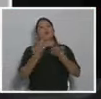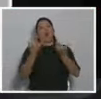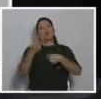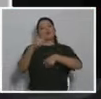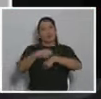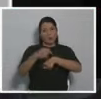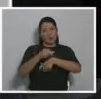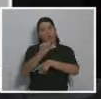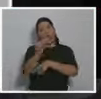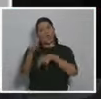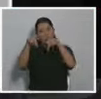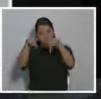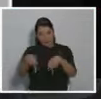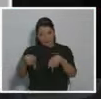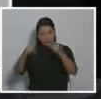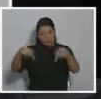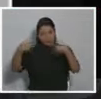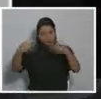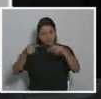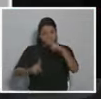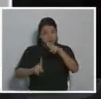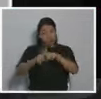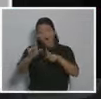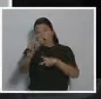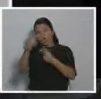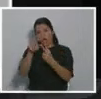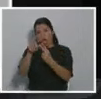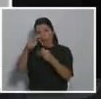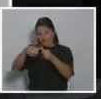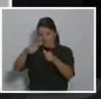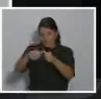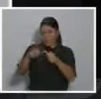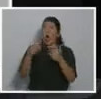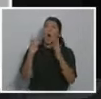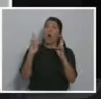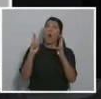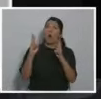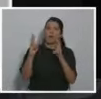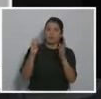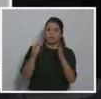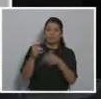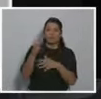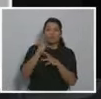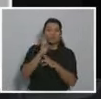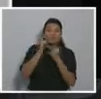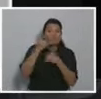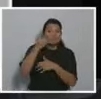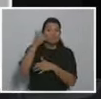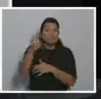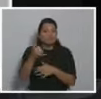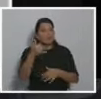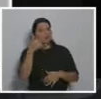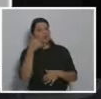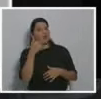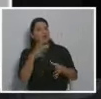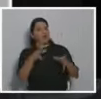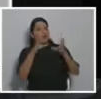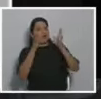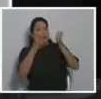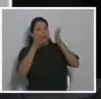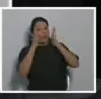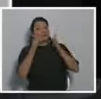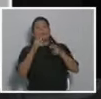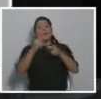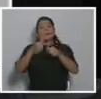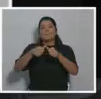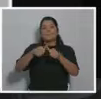apellidos porque vamos a llamar a alguien y esperemos, por favor, tener llamada telefónica. Presten mucha atención porque es Gloria